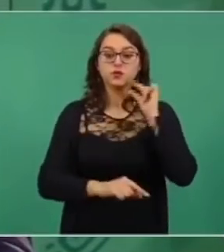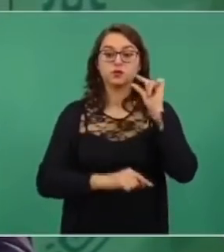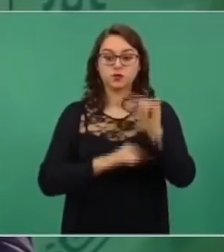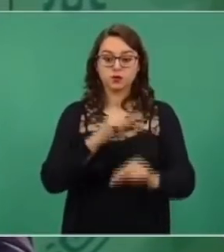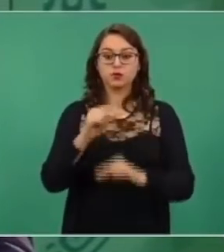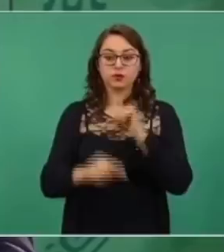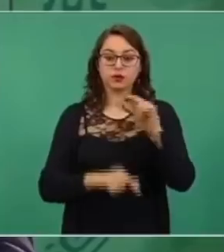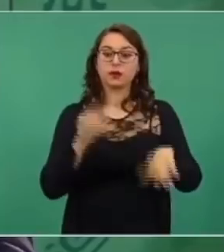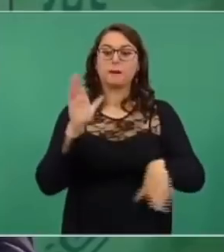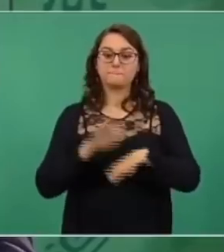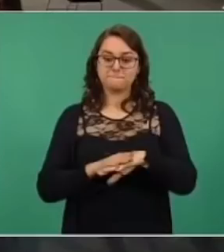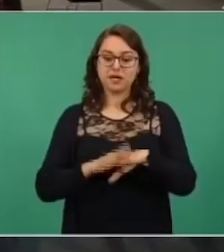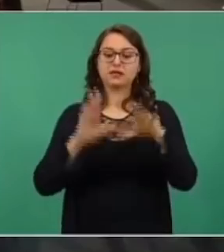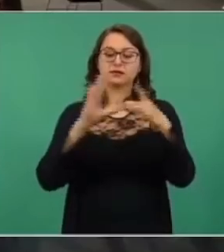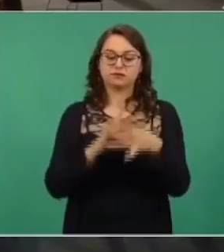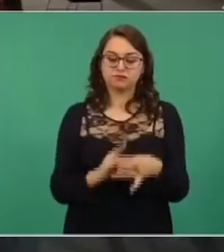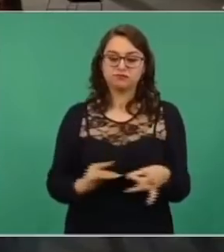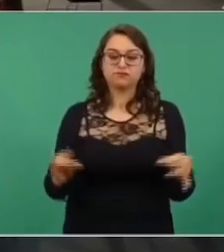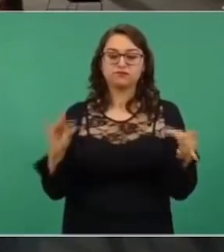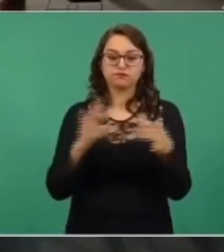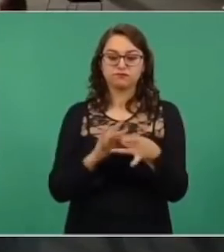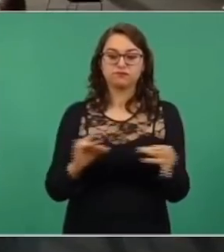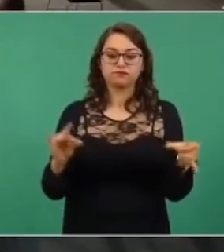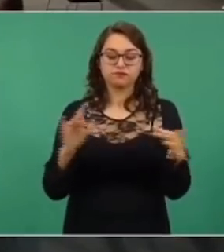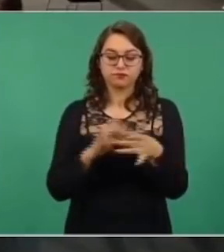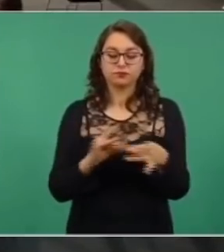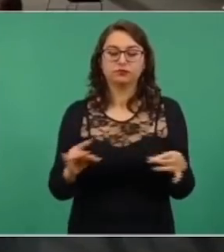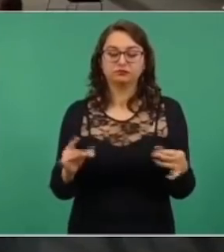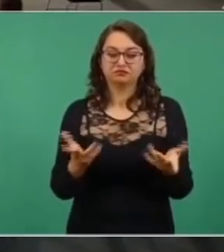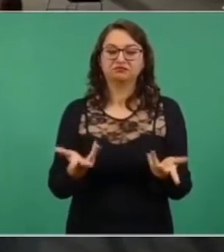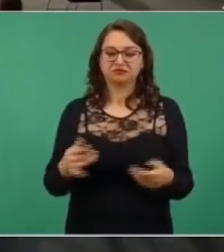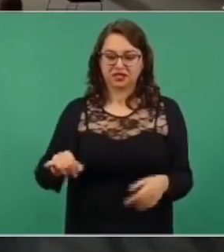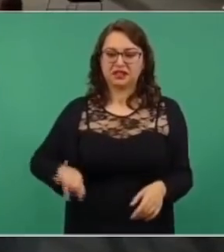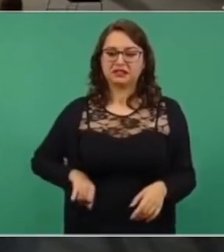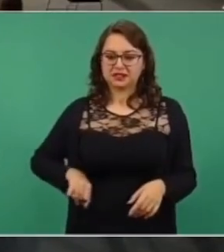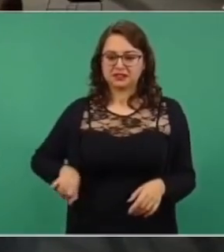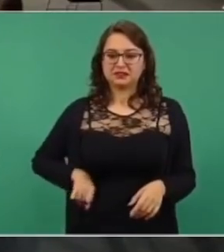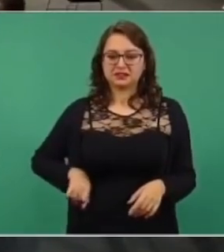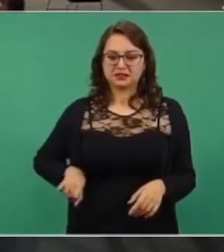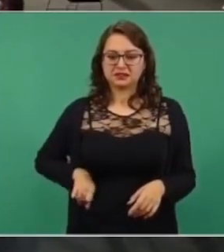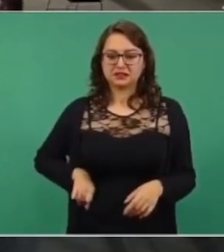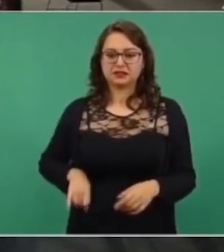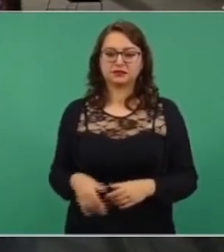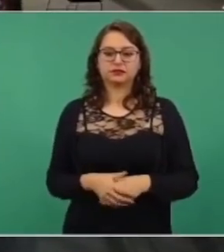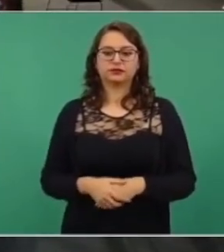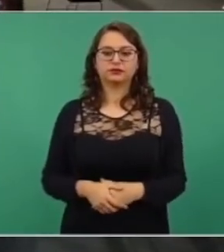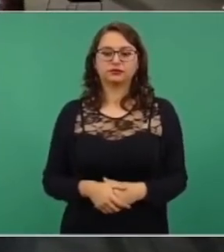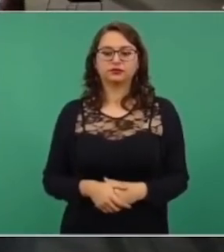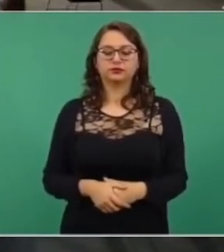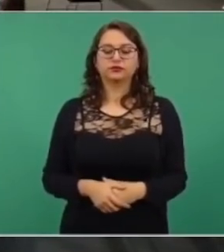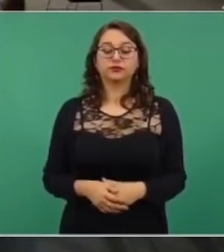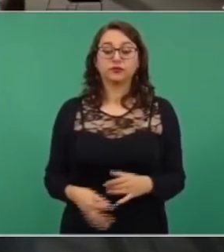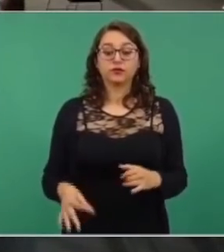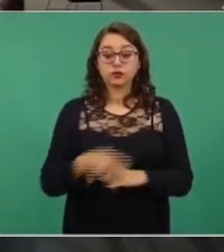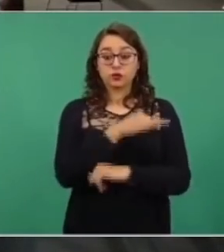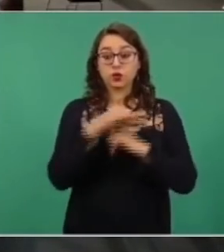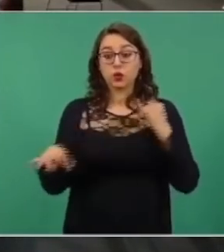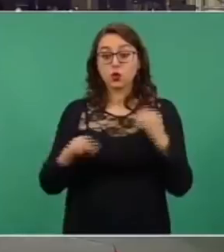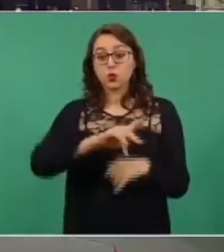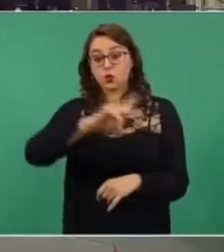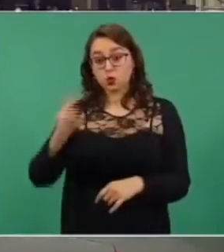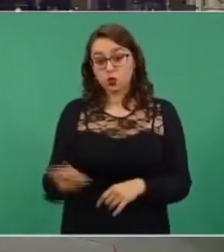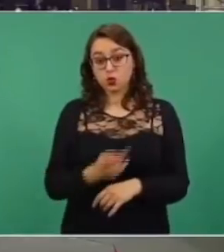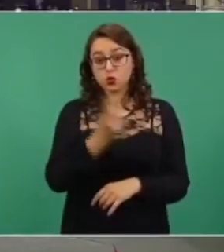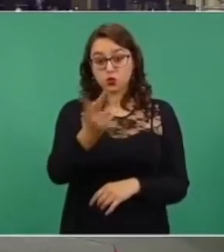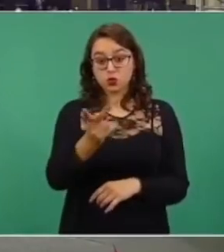ir explicando. Es un interesante proceso. Presidente, la última pregunta, si me permite,